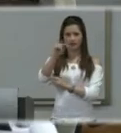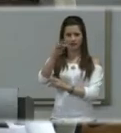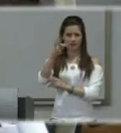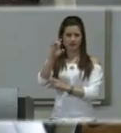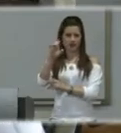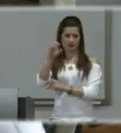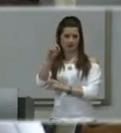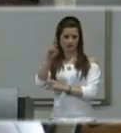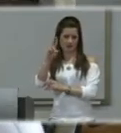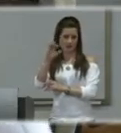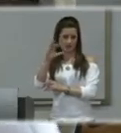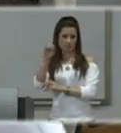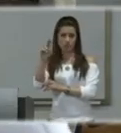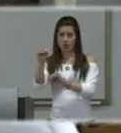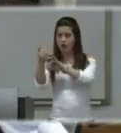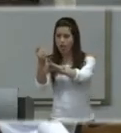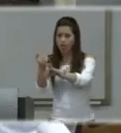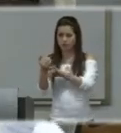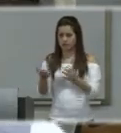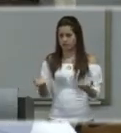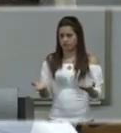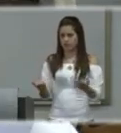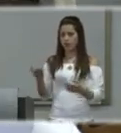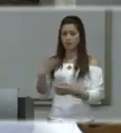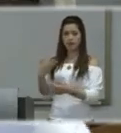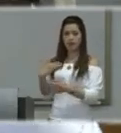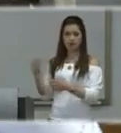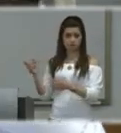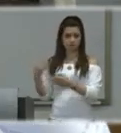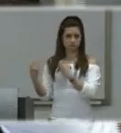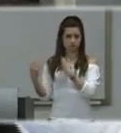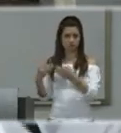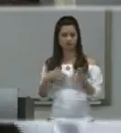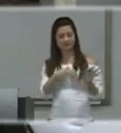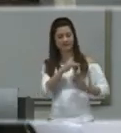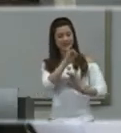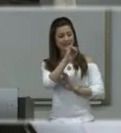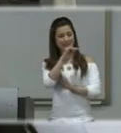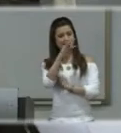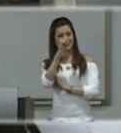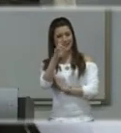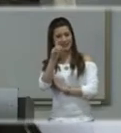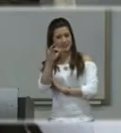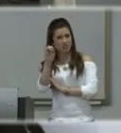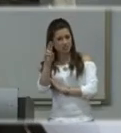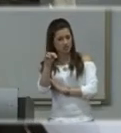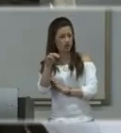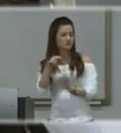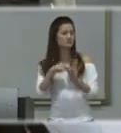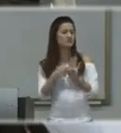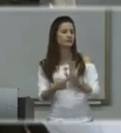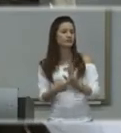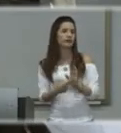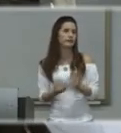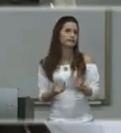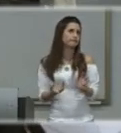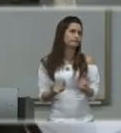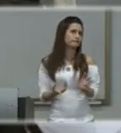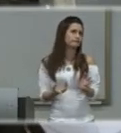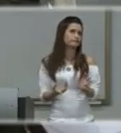me explica que la interdicción es algo que se coloca, pues, es